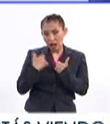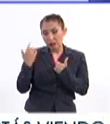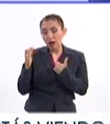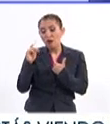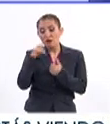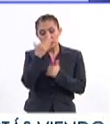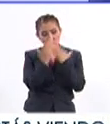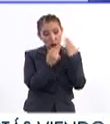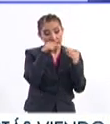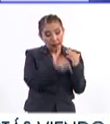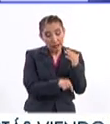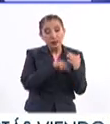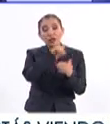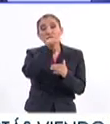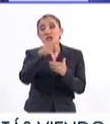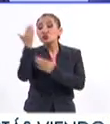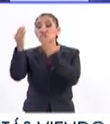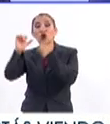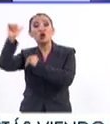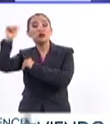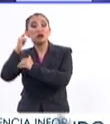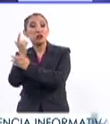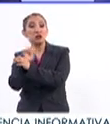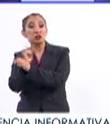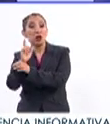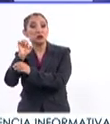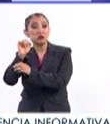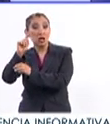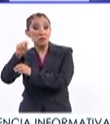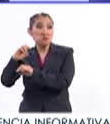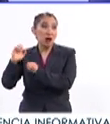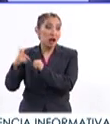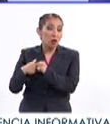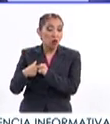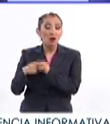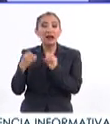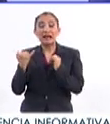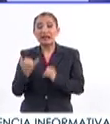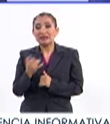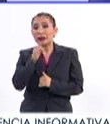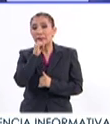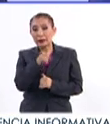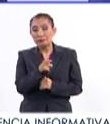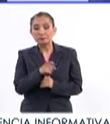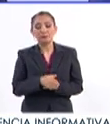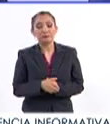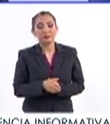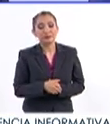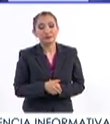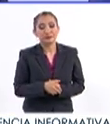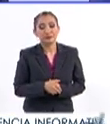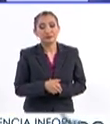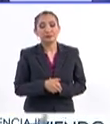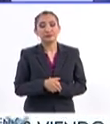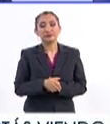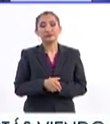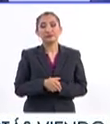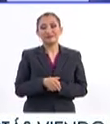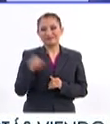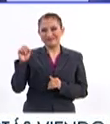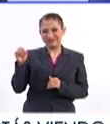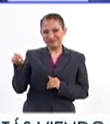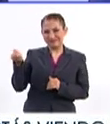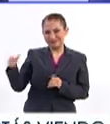por FIRST acaban en una carrera relacionada con STEM. Y tenemos aquí, de